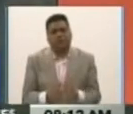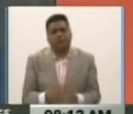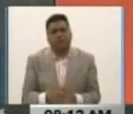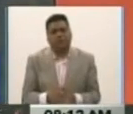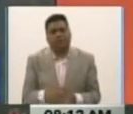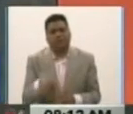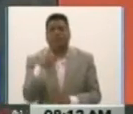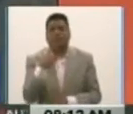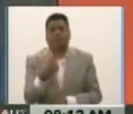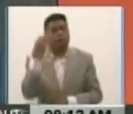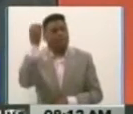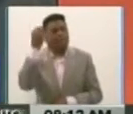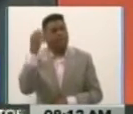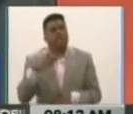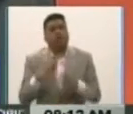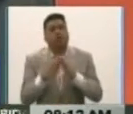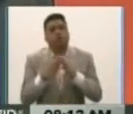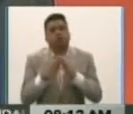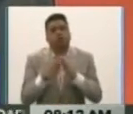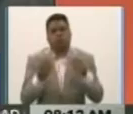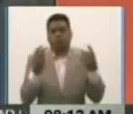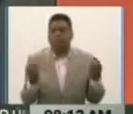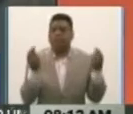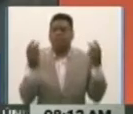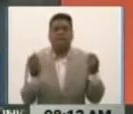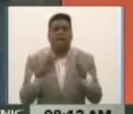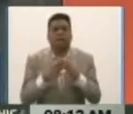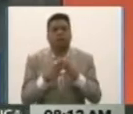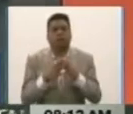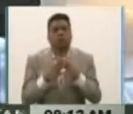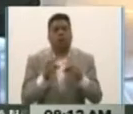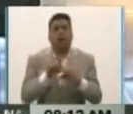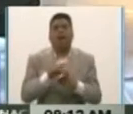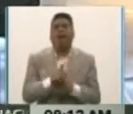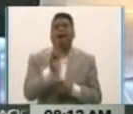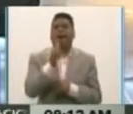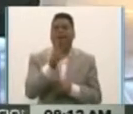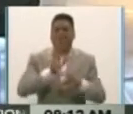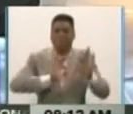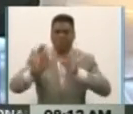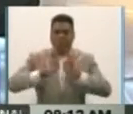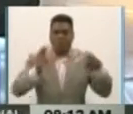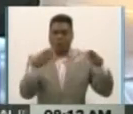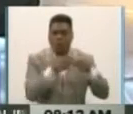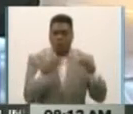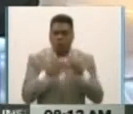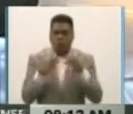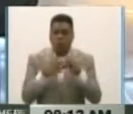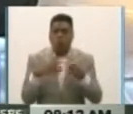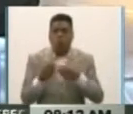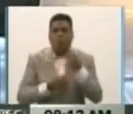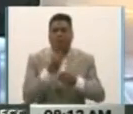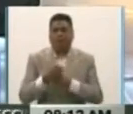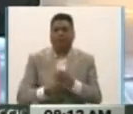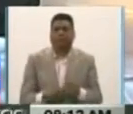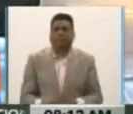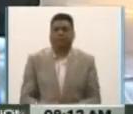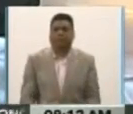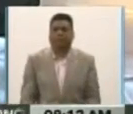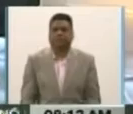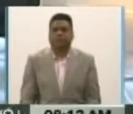pensar en la posibilidad de reactivar el elenco de la Compañía Nacional de Teatro. La compañía, como se sabe, se